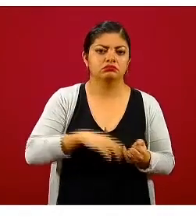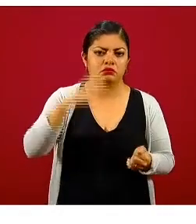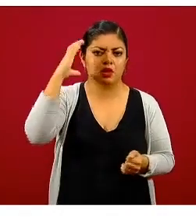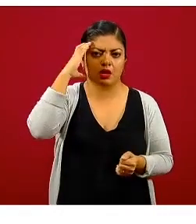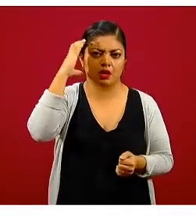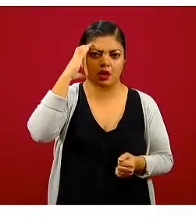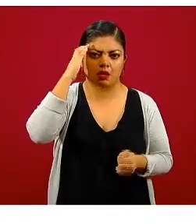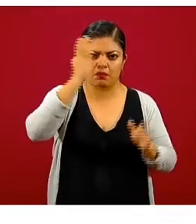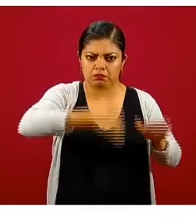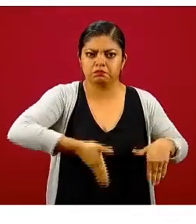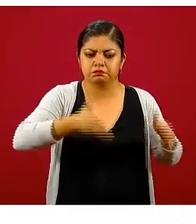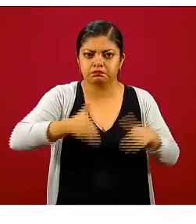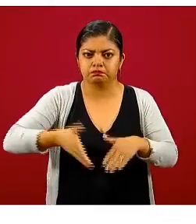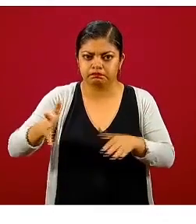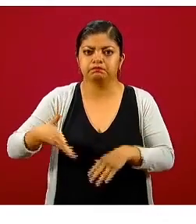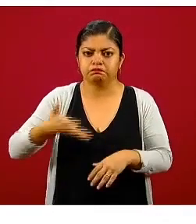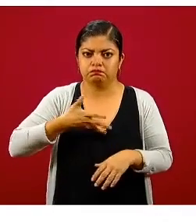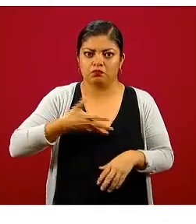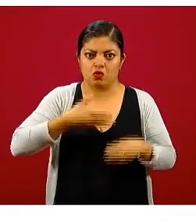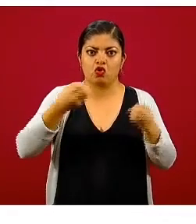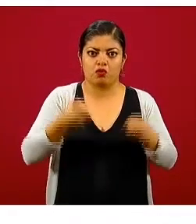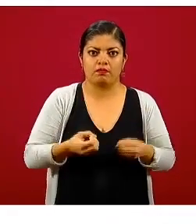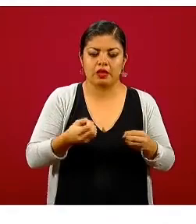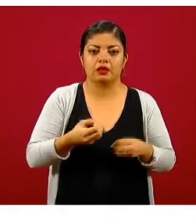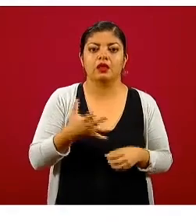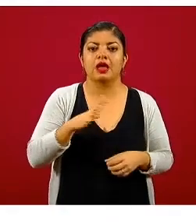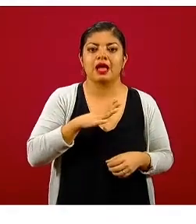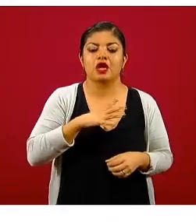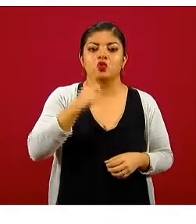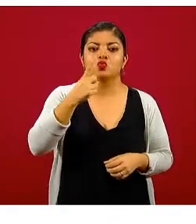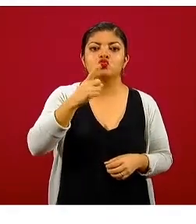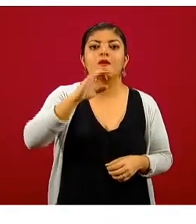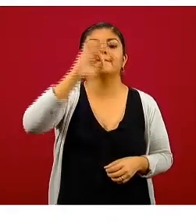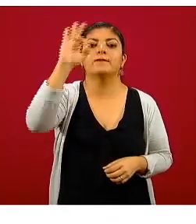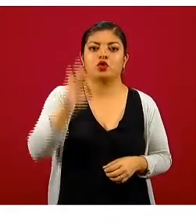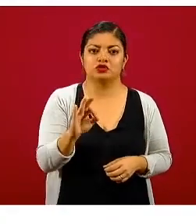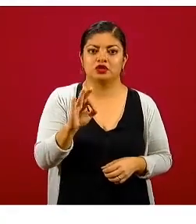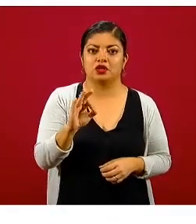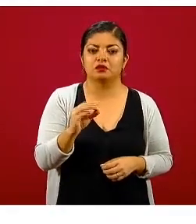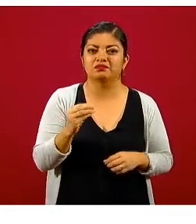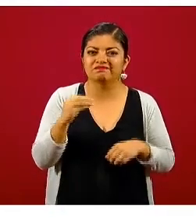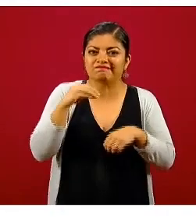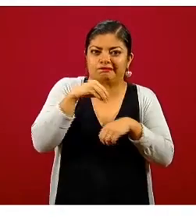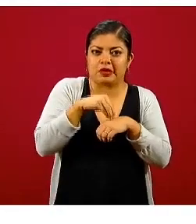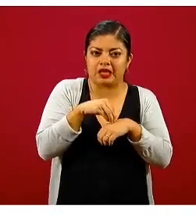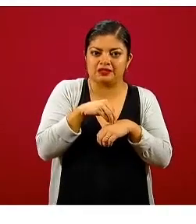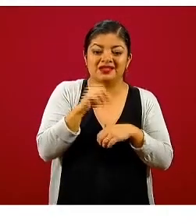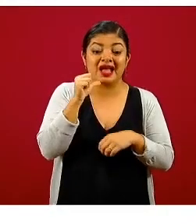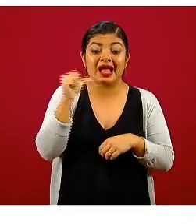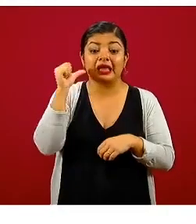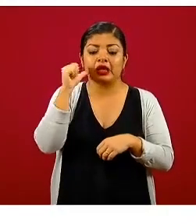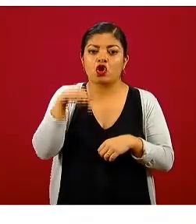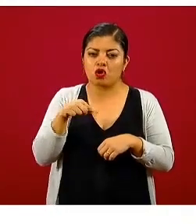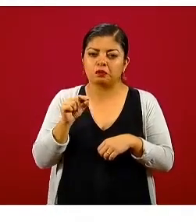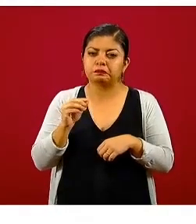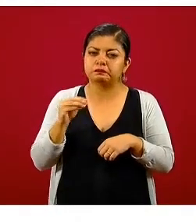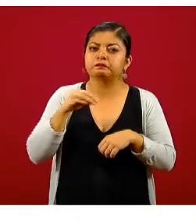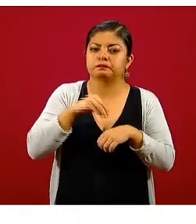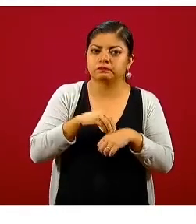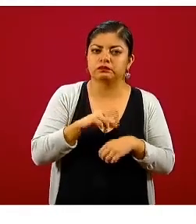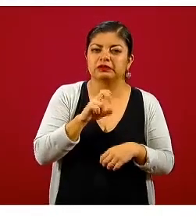están ocupadas. Eso fue un incremento de un 1% en relación a lo que veíamos el día de ayer, y digamos que ese